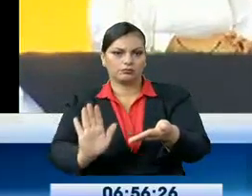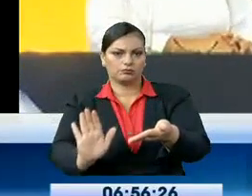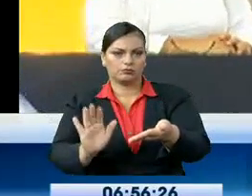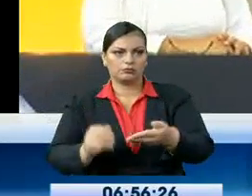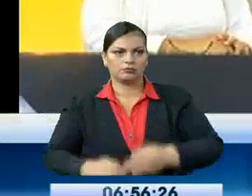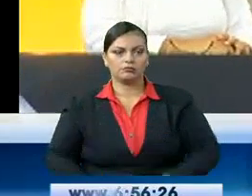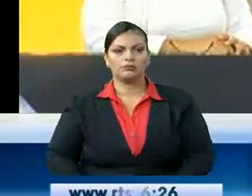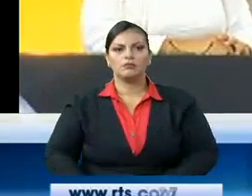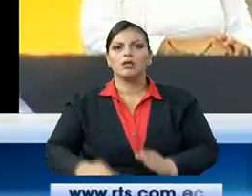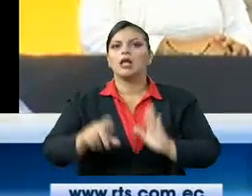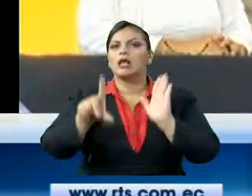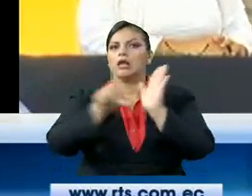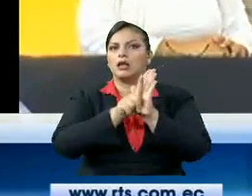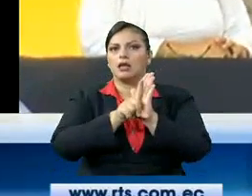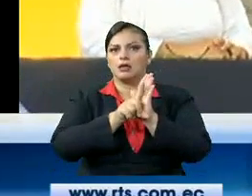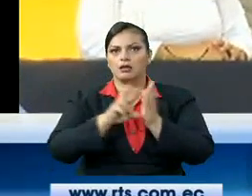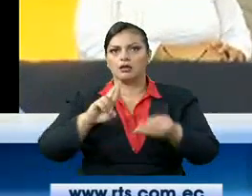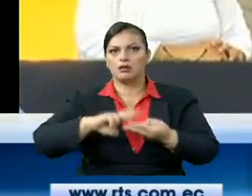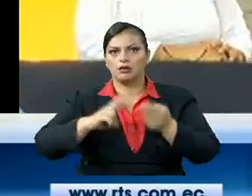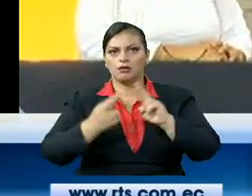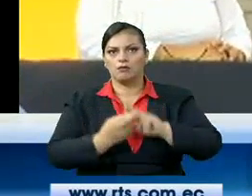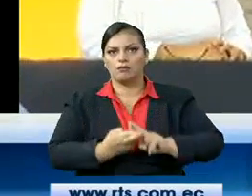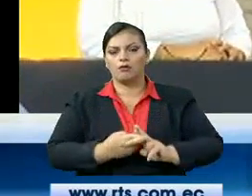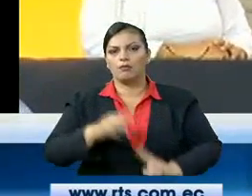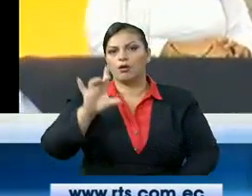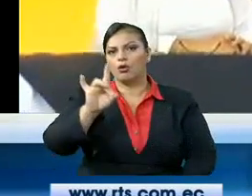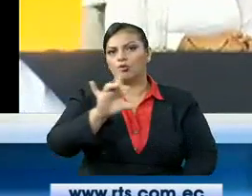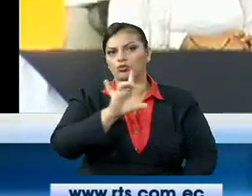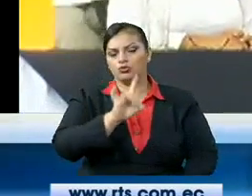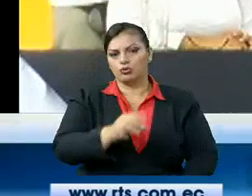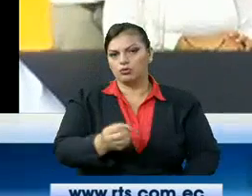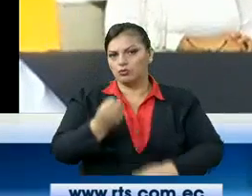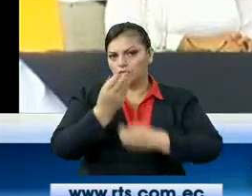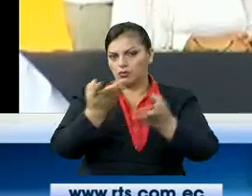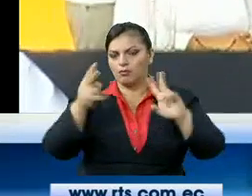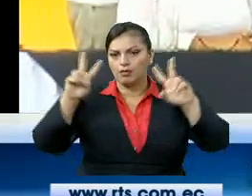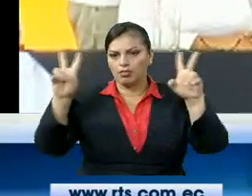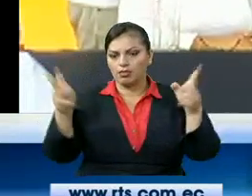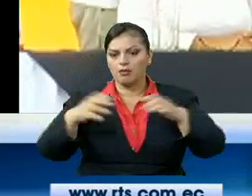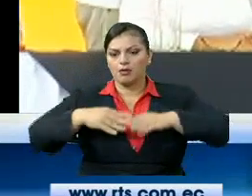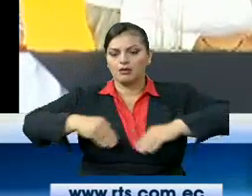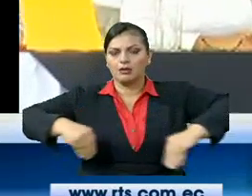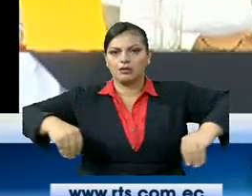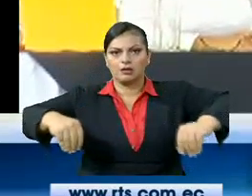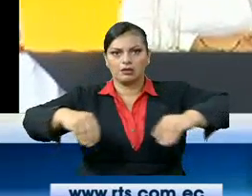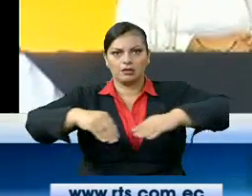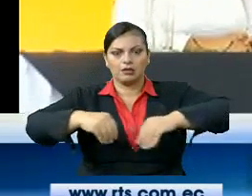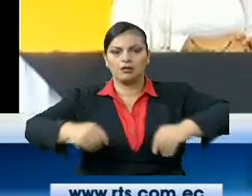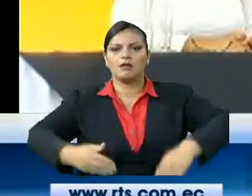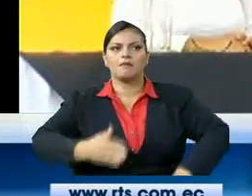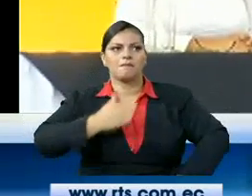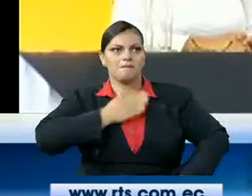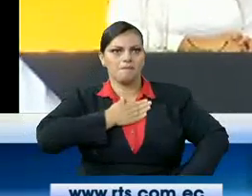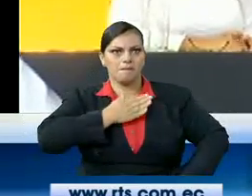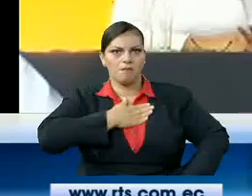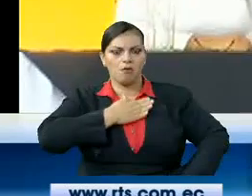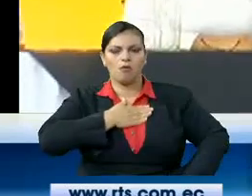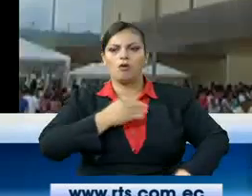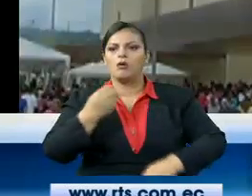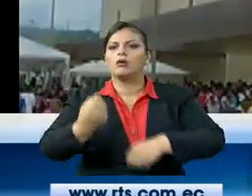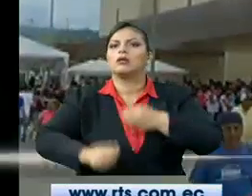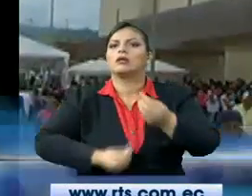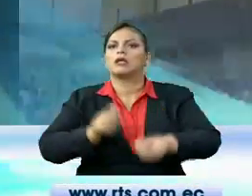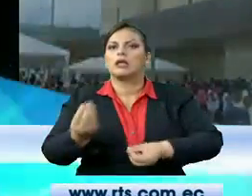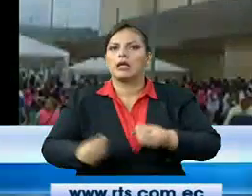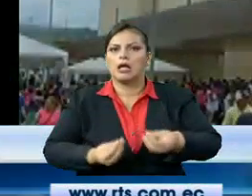ley 88 para poder legalizar todo el polígono y para simplificar trámites también, compañeros, ¿ok?